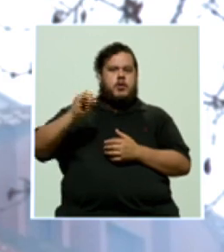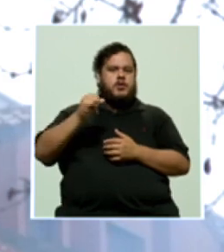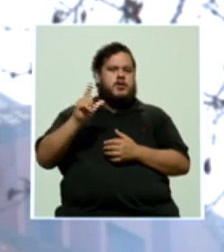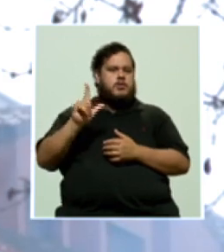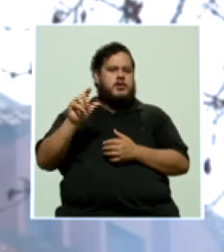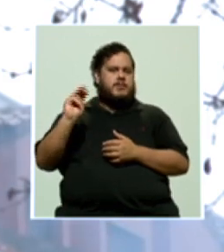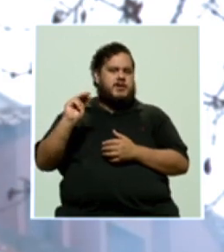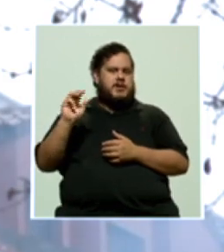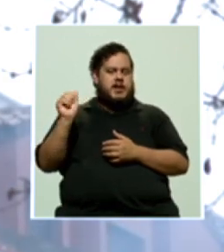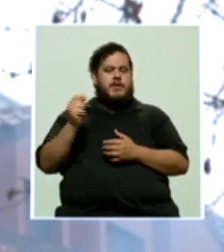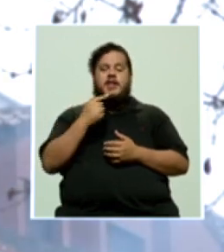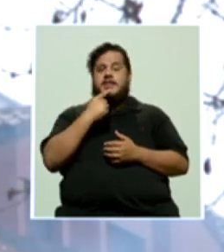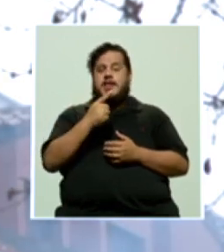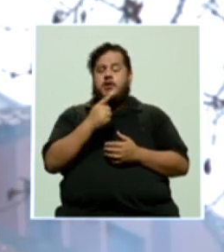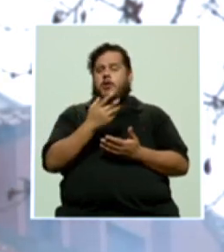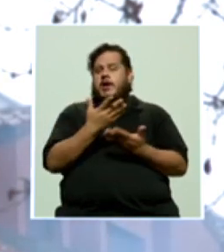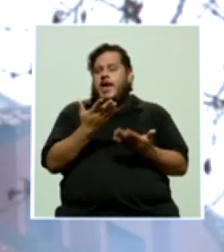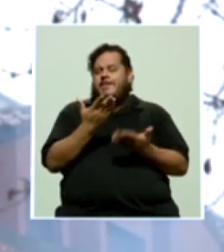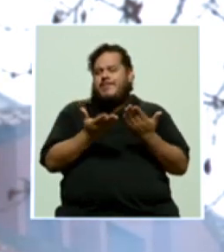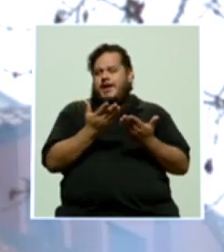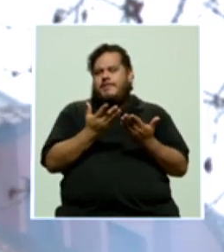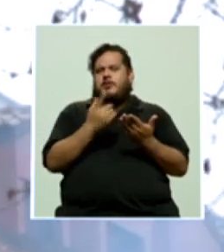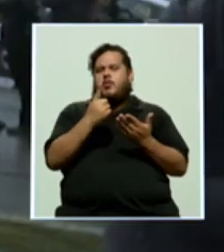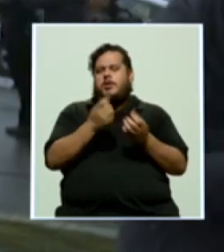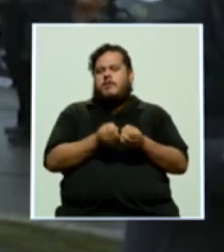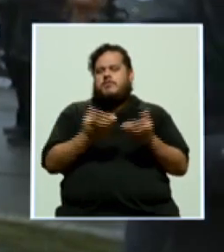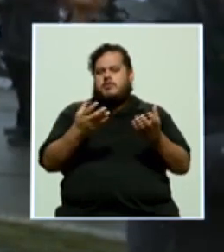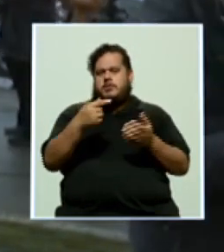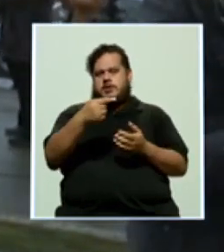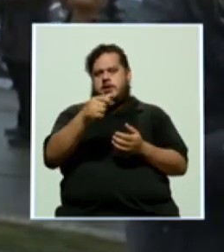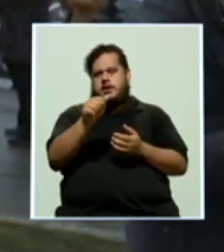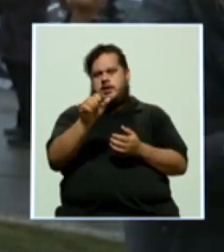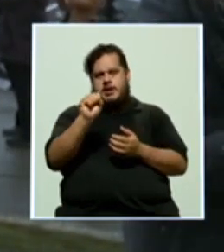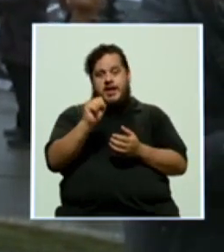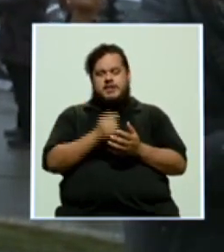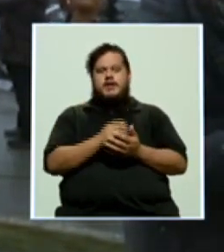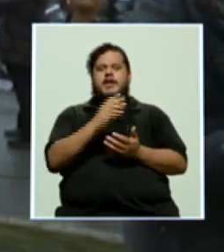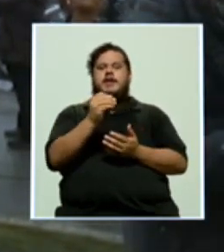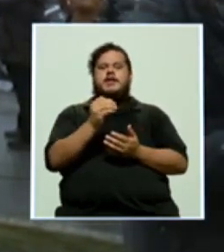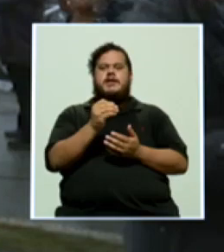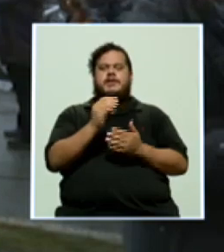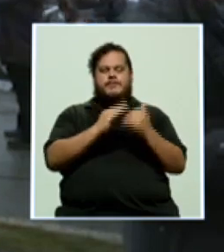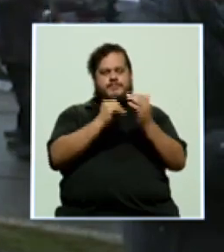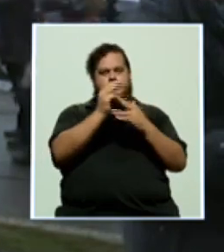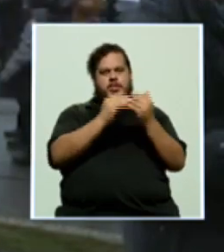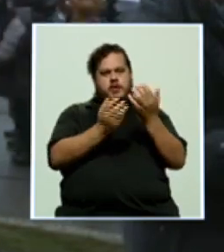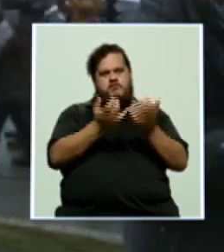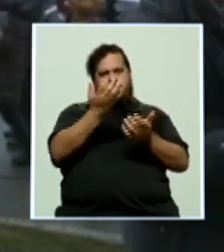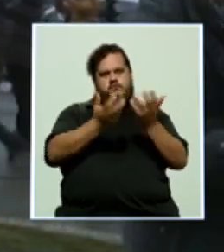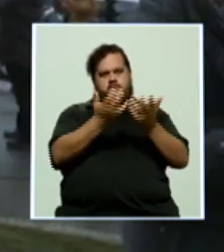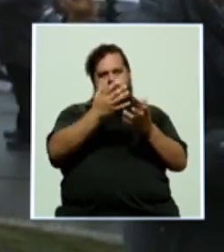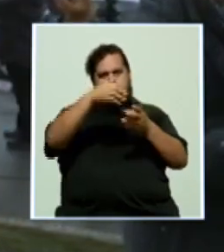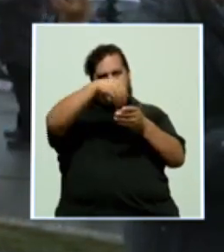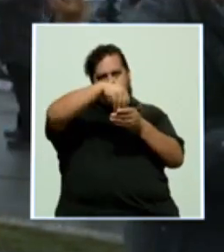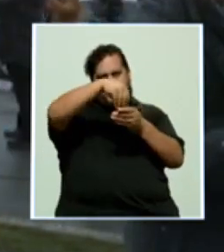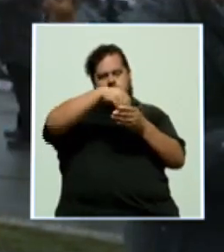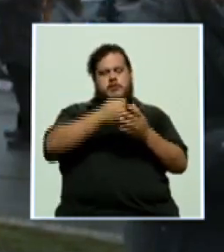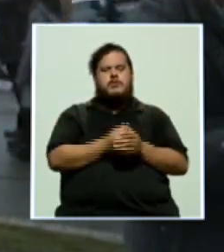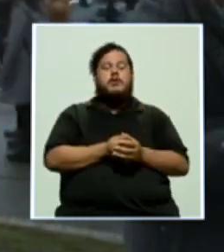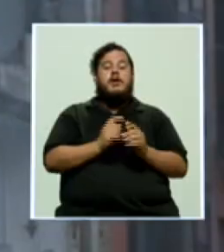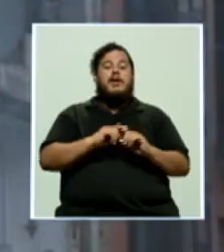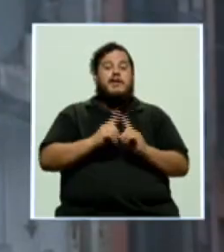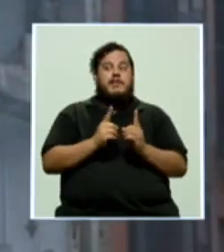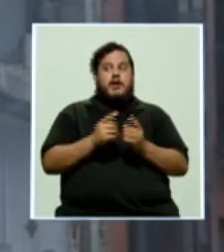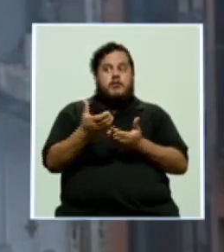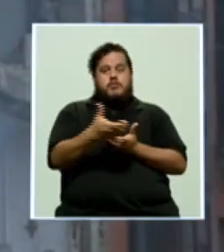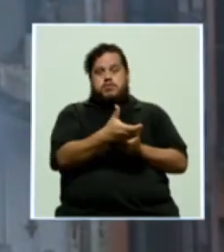Almeida apuntó que la causa sería posiblemente una explosión de gas y que el inmueble estaba incendiándose por dentro. Sin embargo,